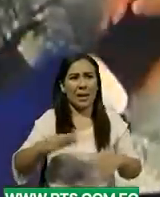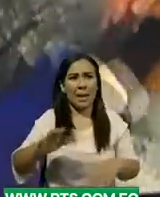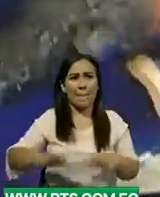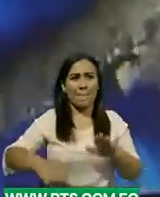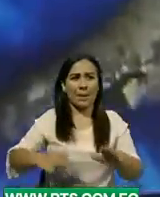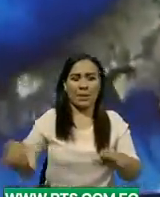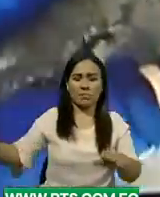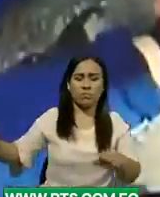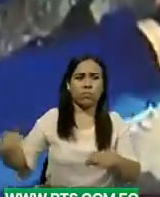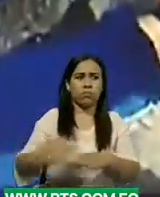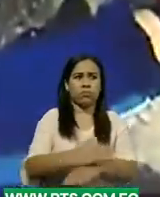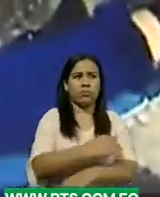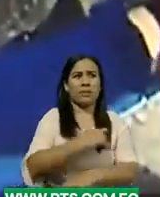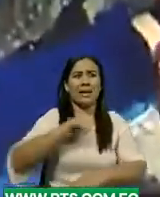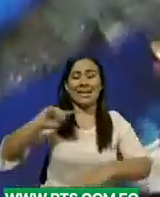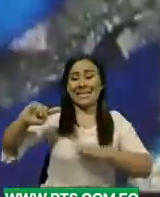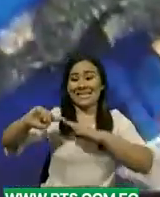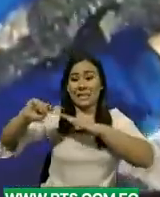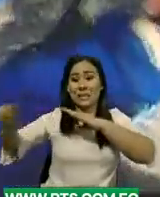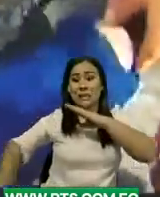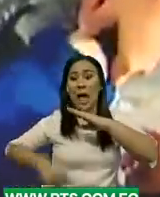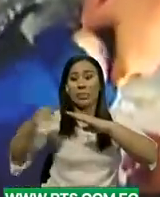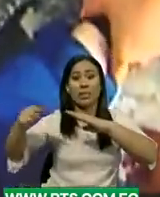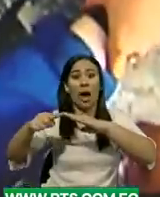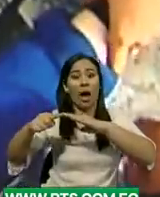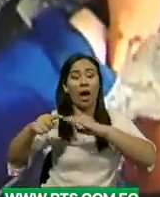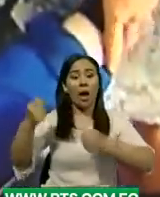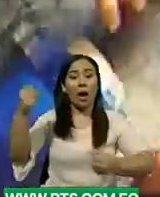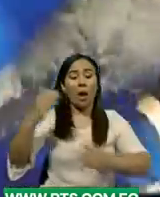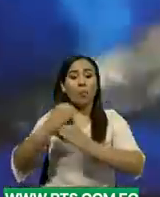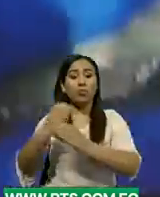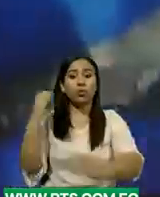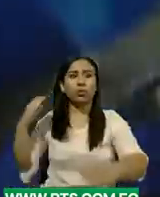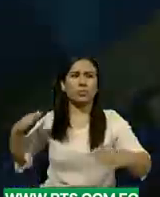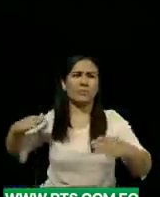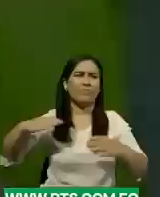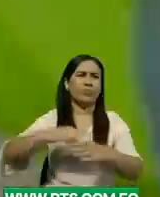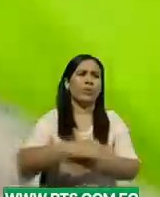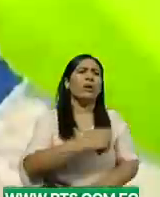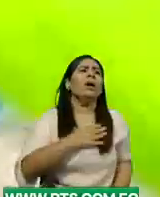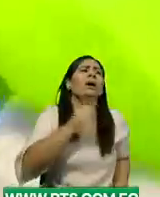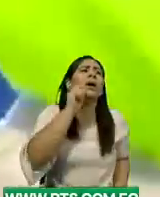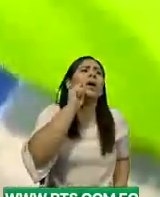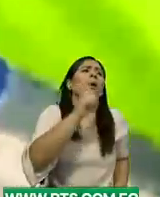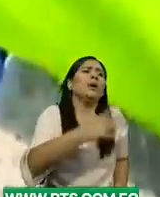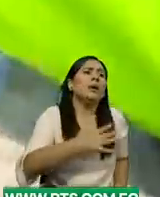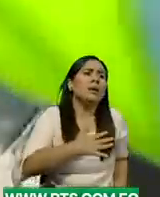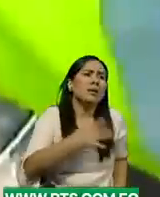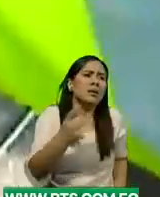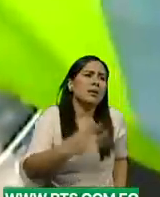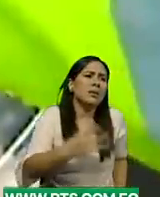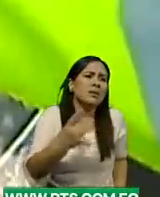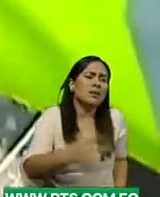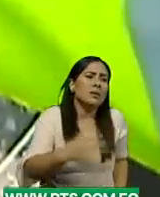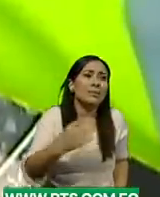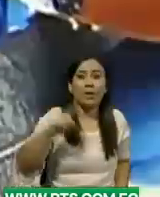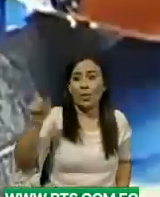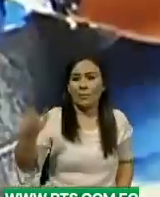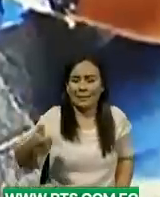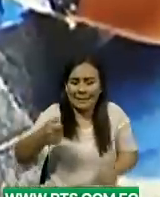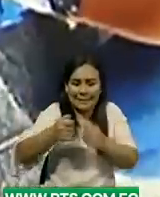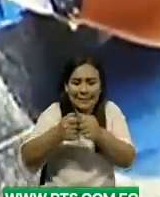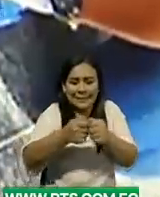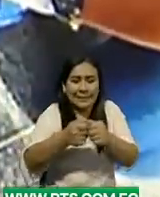tobillo? Es que la llanta le pasó al pie. La bodycam de un compañero captó minuto a minuto lo que